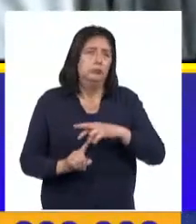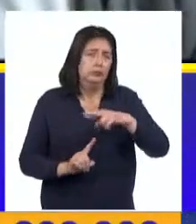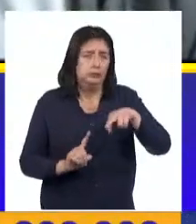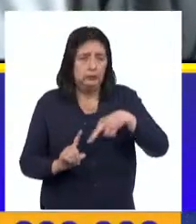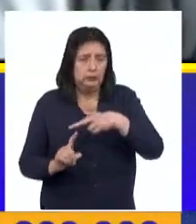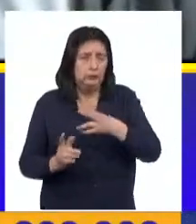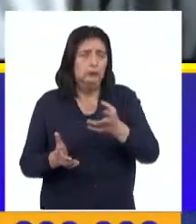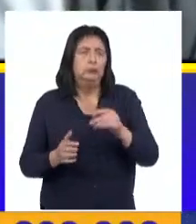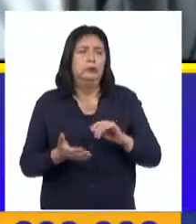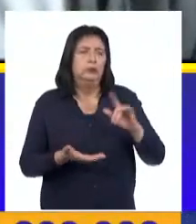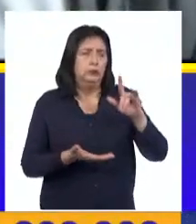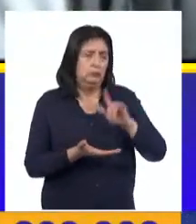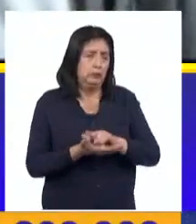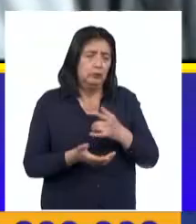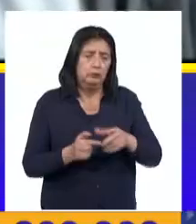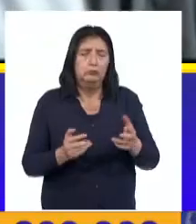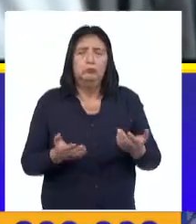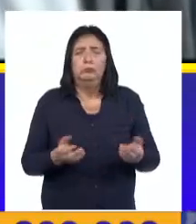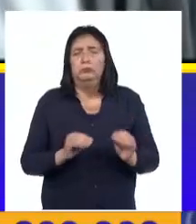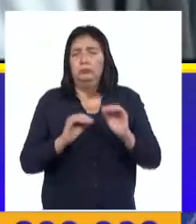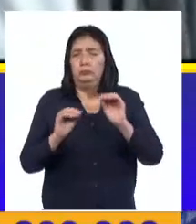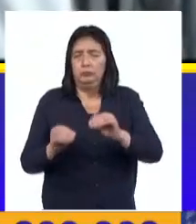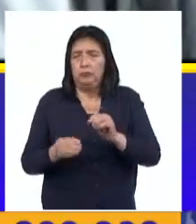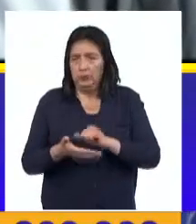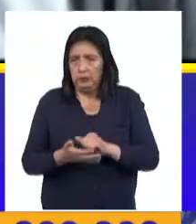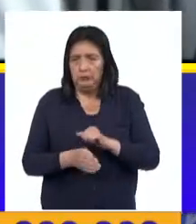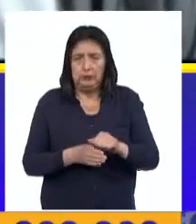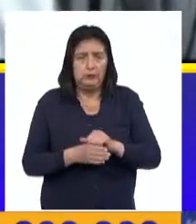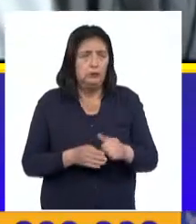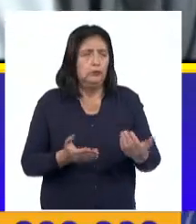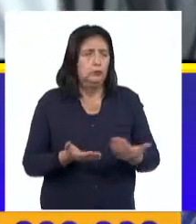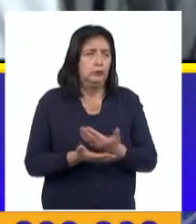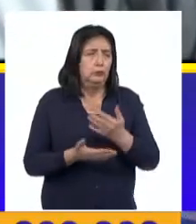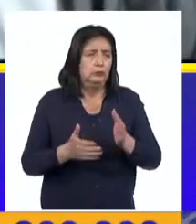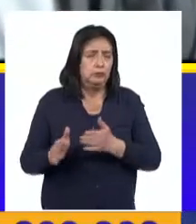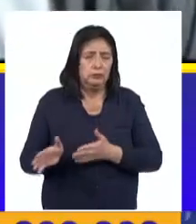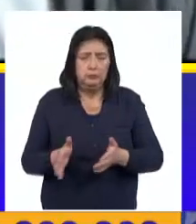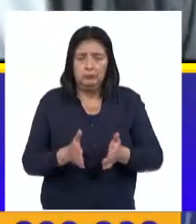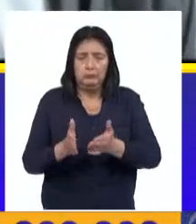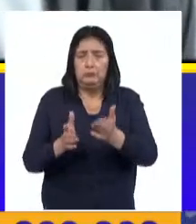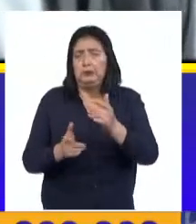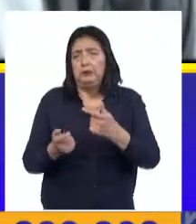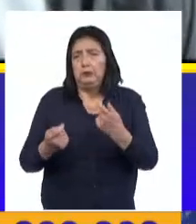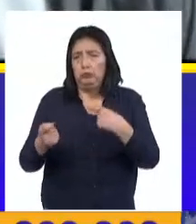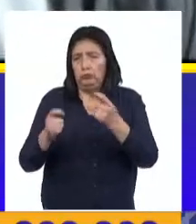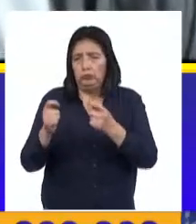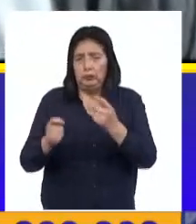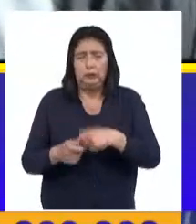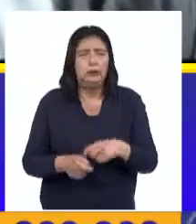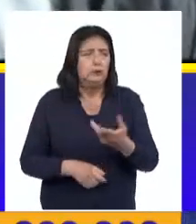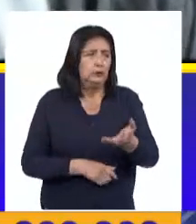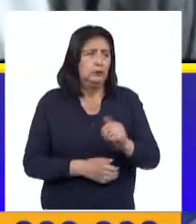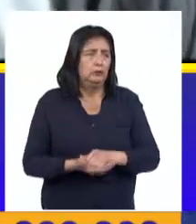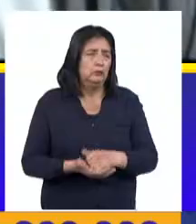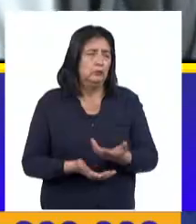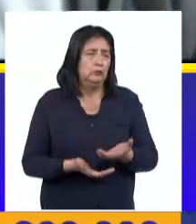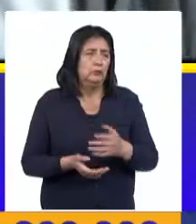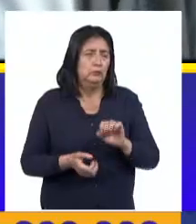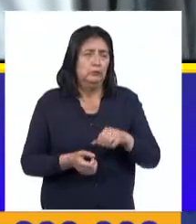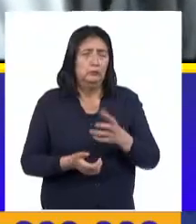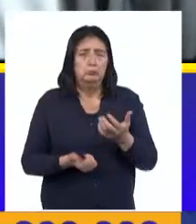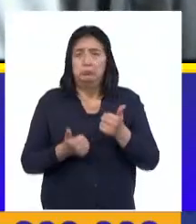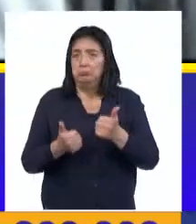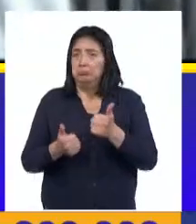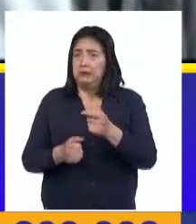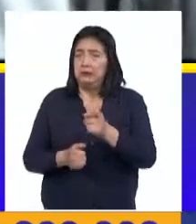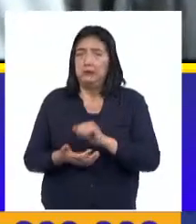aledaños, poner en ejecución nuevamente el plan del corredor turístico, que es Fawcett, la Marina, donde hay los buques. Bien,